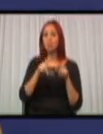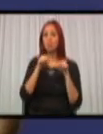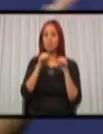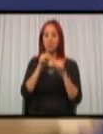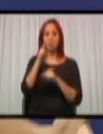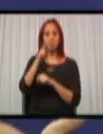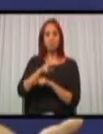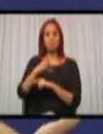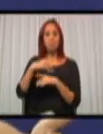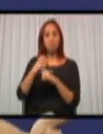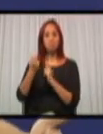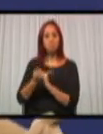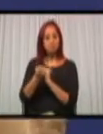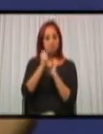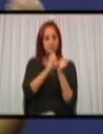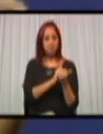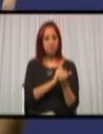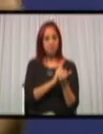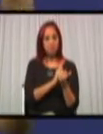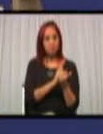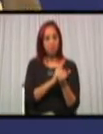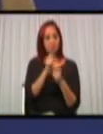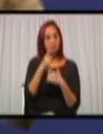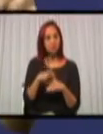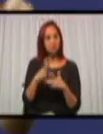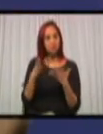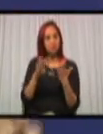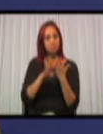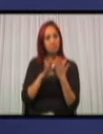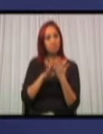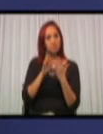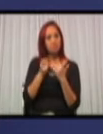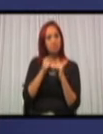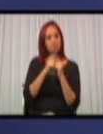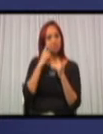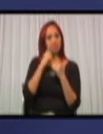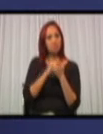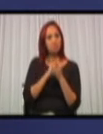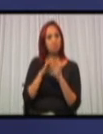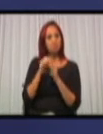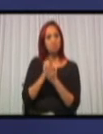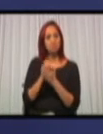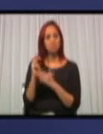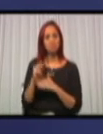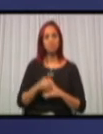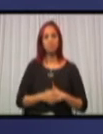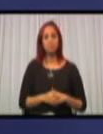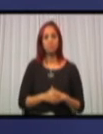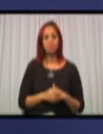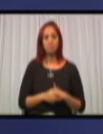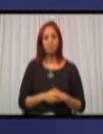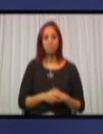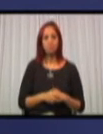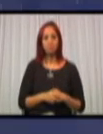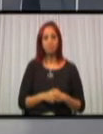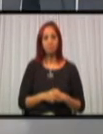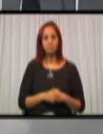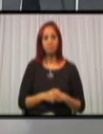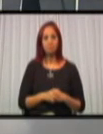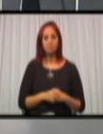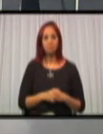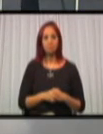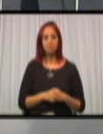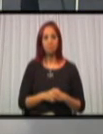mismo. Hagamos el cambio. Es gaserrano, es el cambio para el pueblo de San Mateo. ¿Deña Lourdes? Gracias.